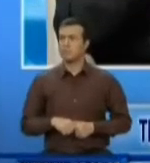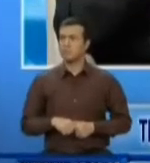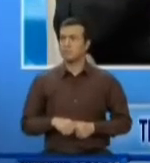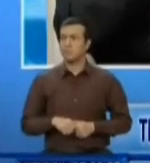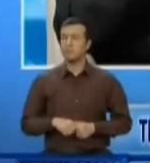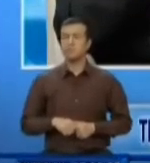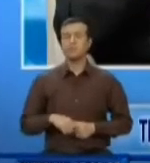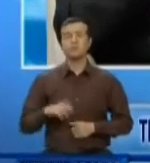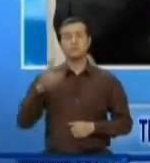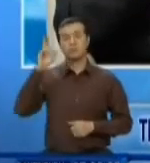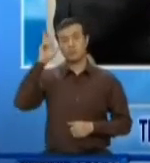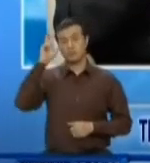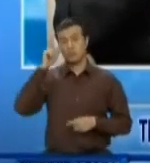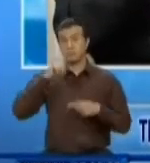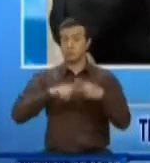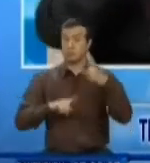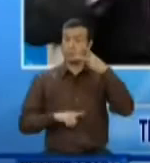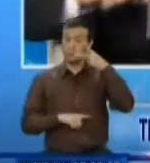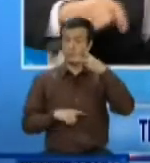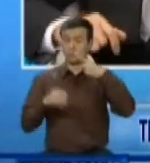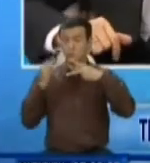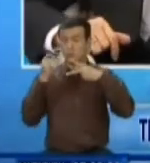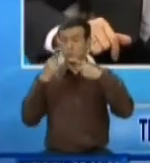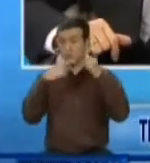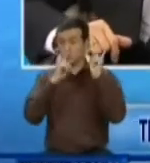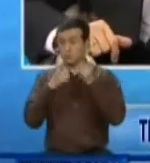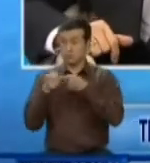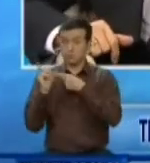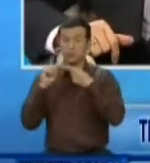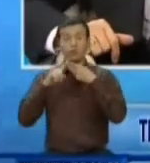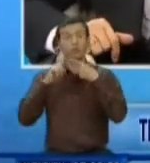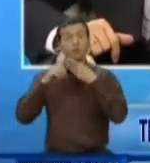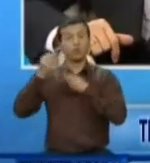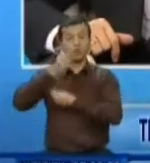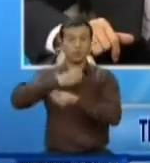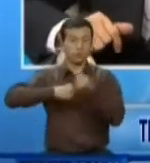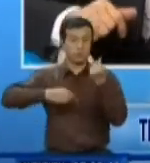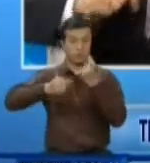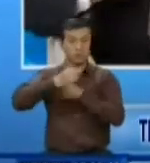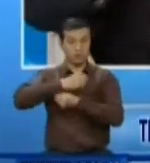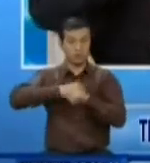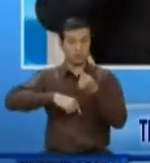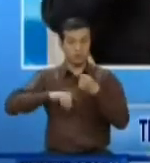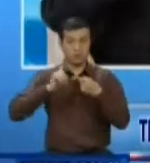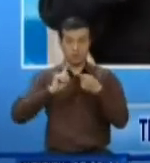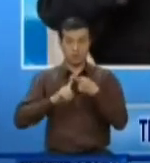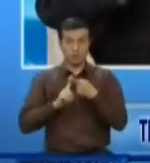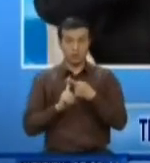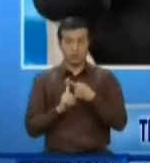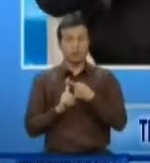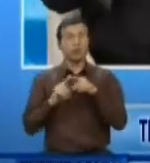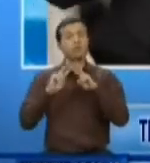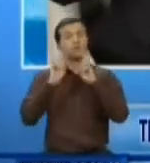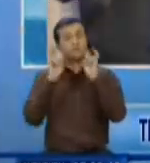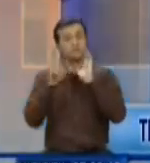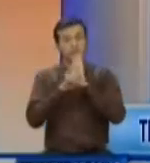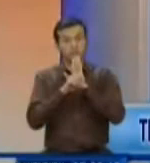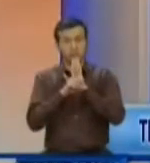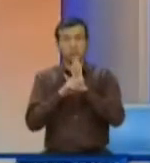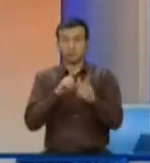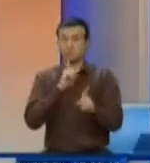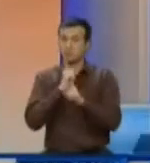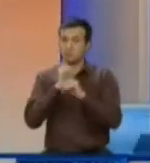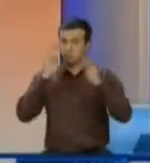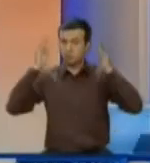yo creo que estamos hablando de dos cosas diferentes una cosa es la inversión que puede venir por efecto de esta ley que está